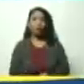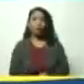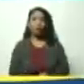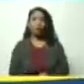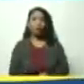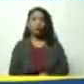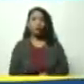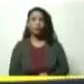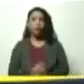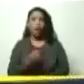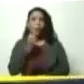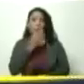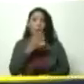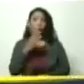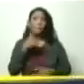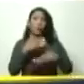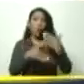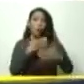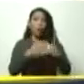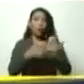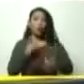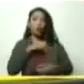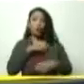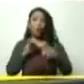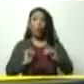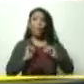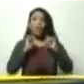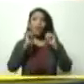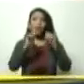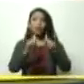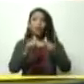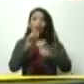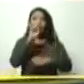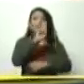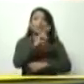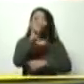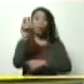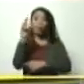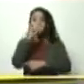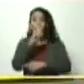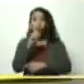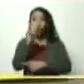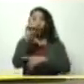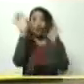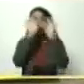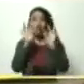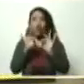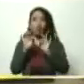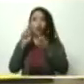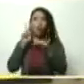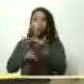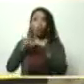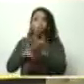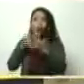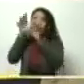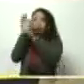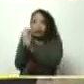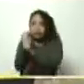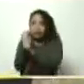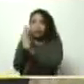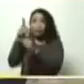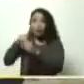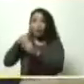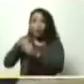bueno estamos empezando el nuevo camino tuvimos 120 años de un modelo rentista dependiente 120 años